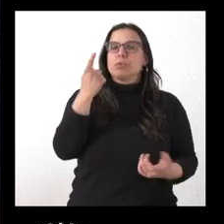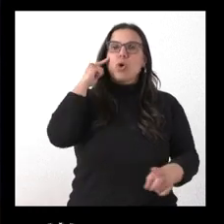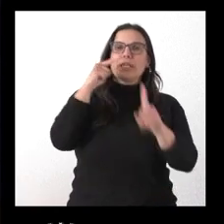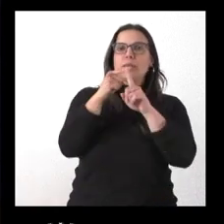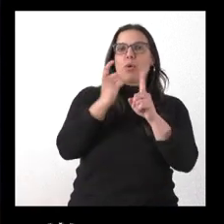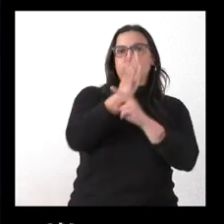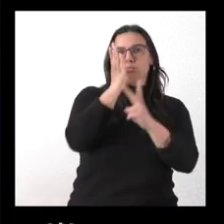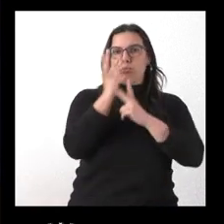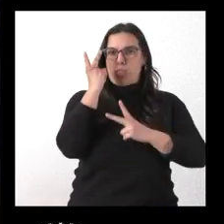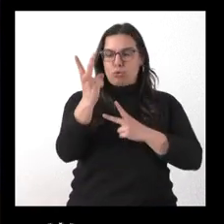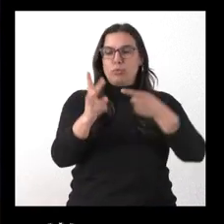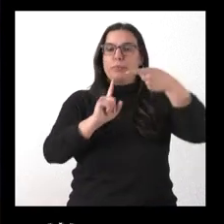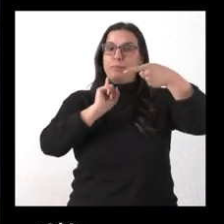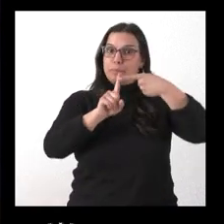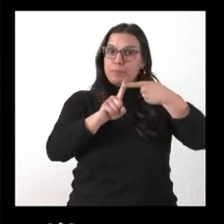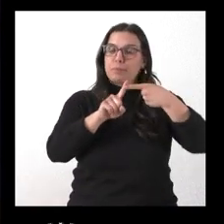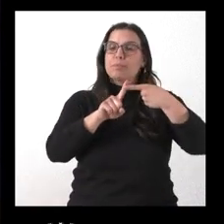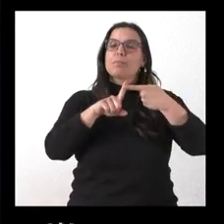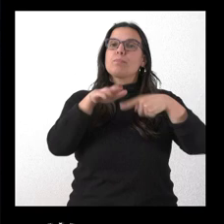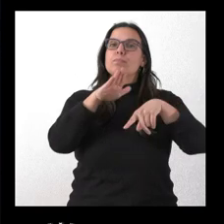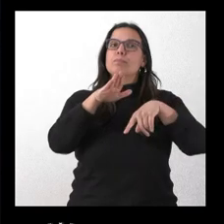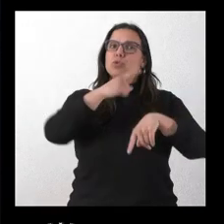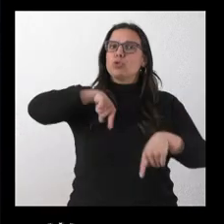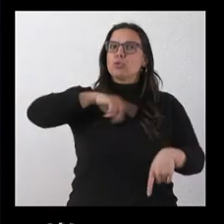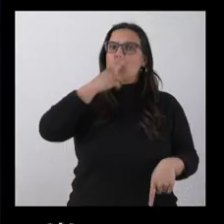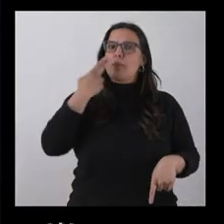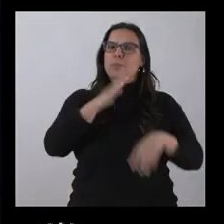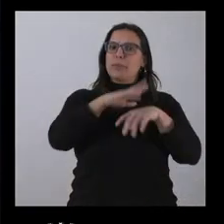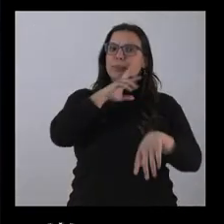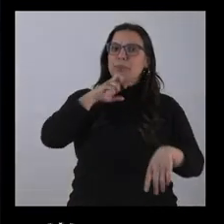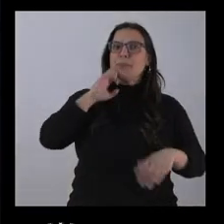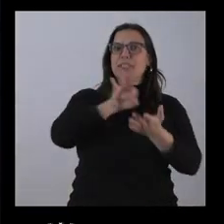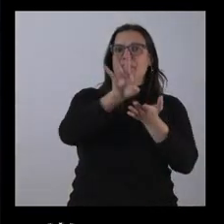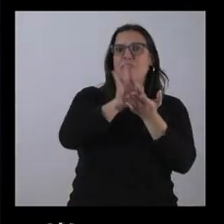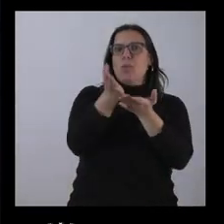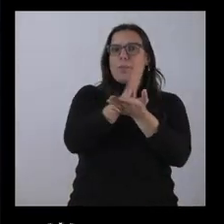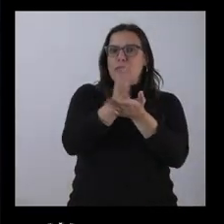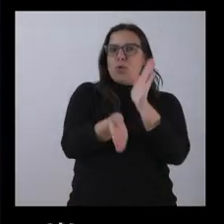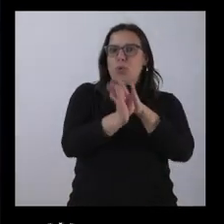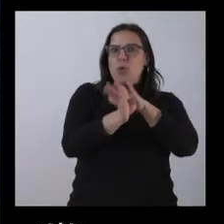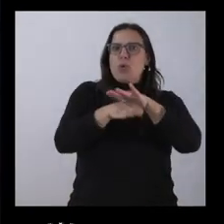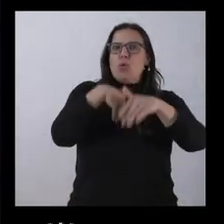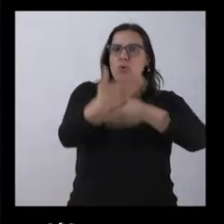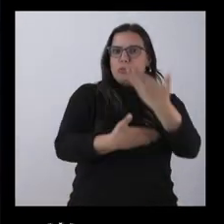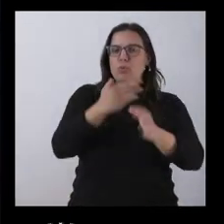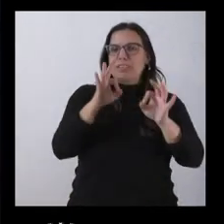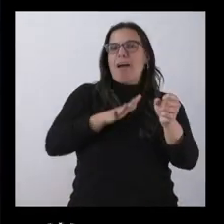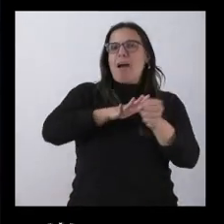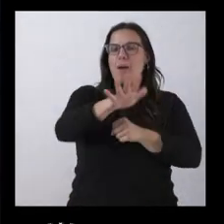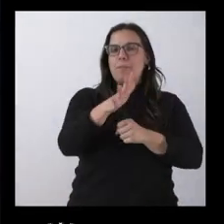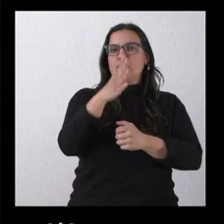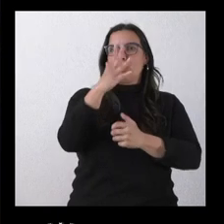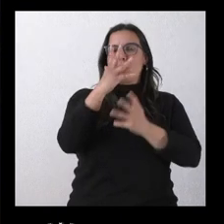en primer lugar a que seguiríamos manteniendo los servicios de mediación en el ámbito de la Administración